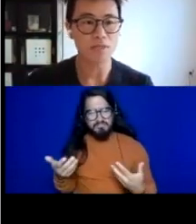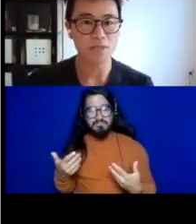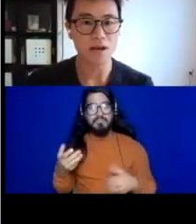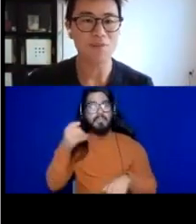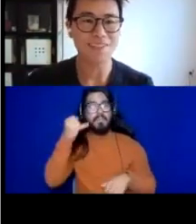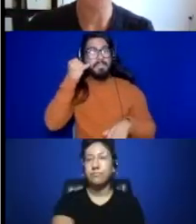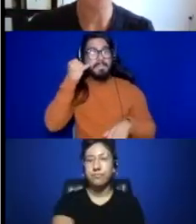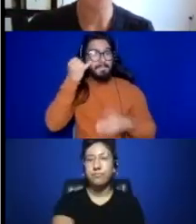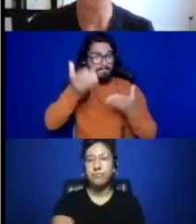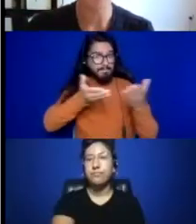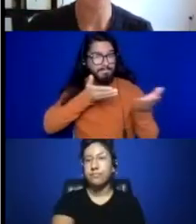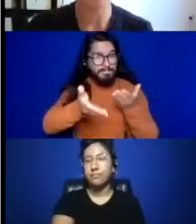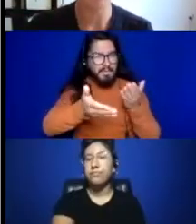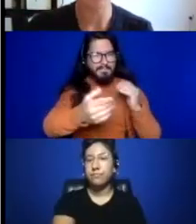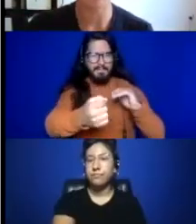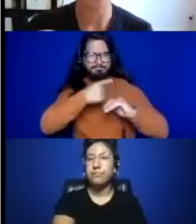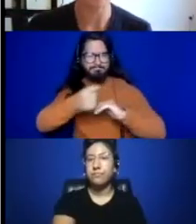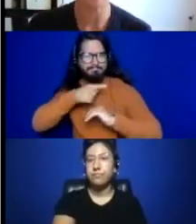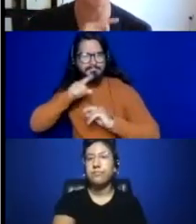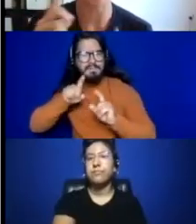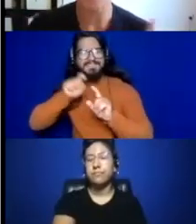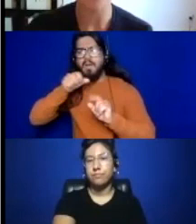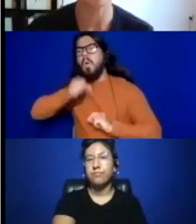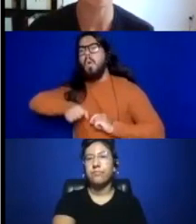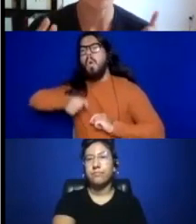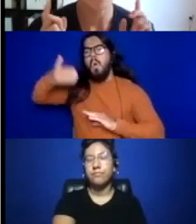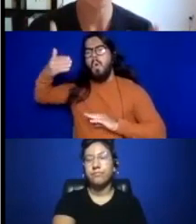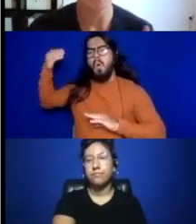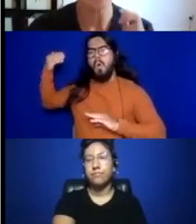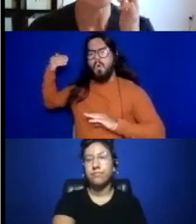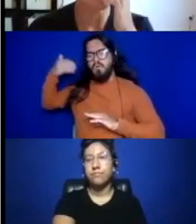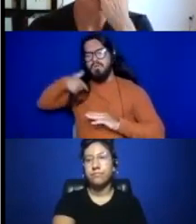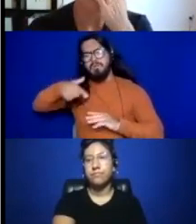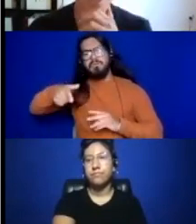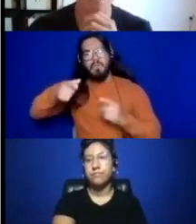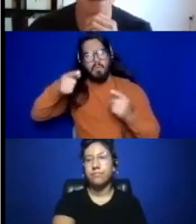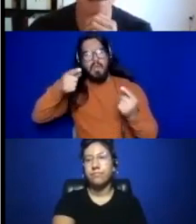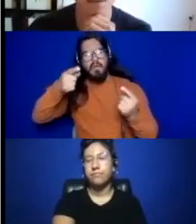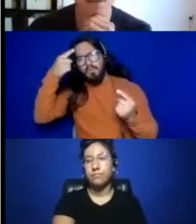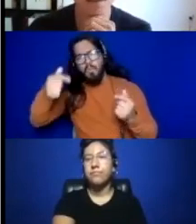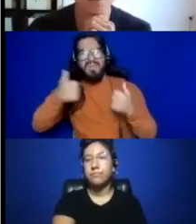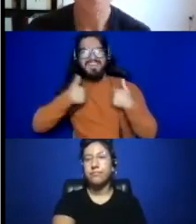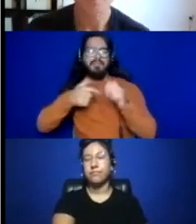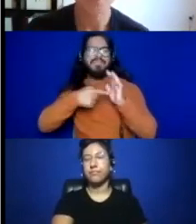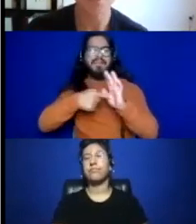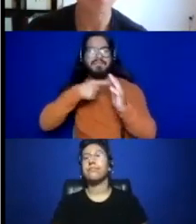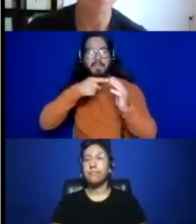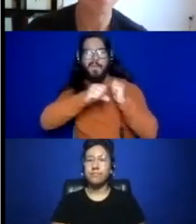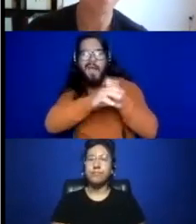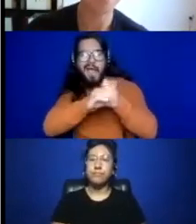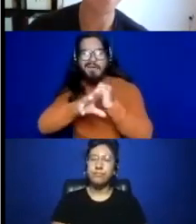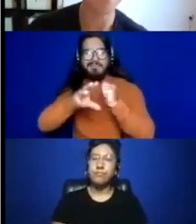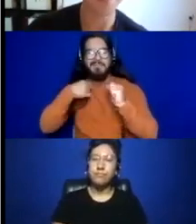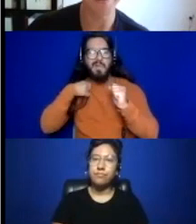recibí mensajes de servicios con las que me he registrado anteriormente, incluso boletines, uso eso